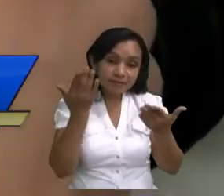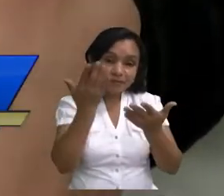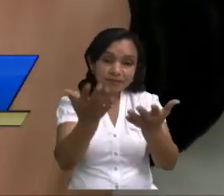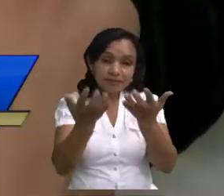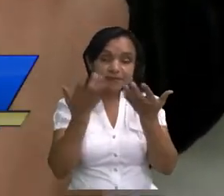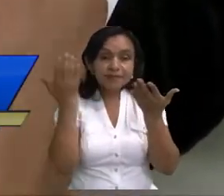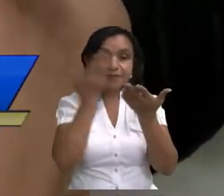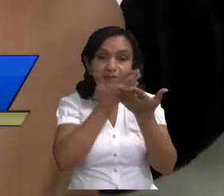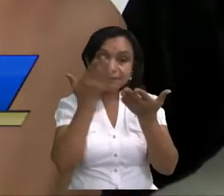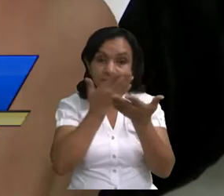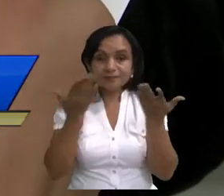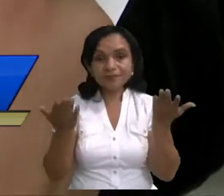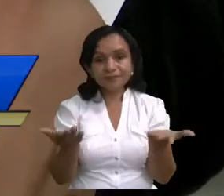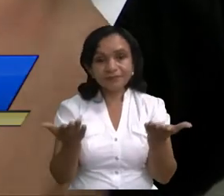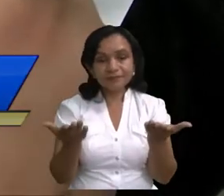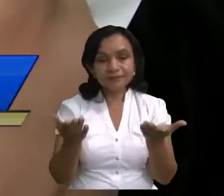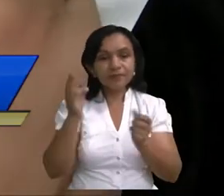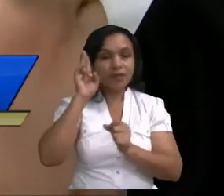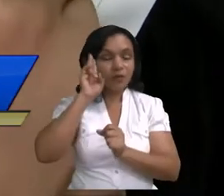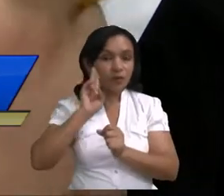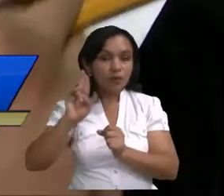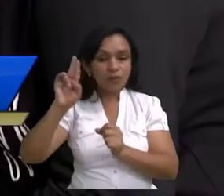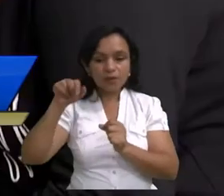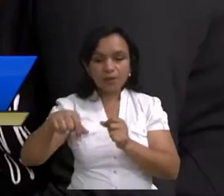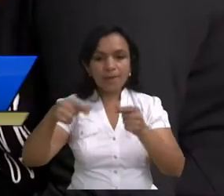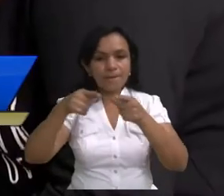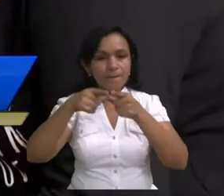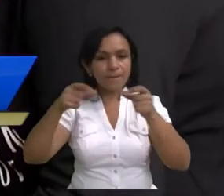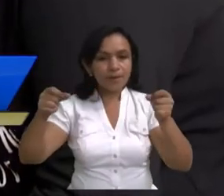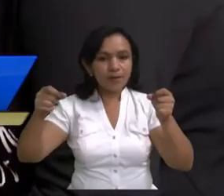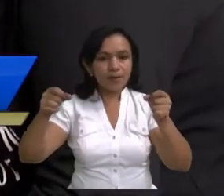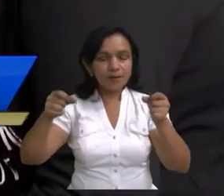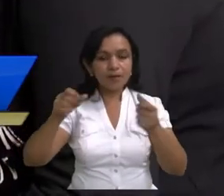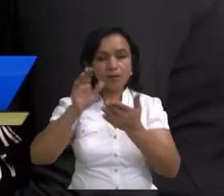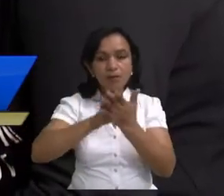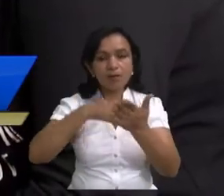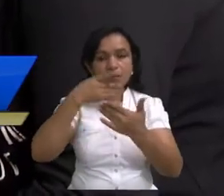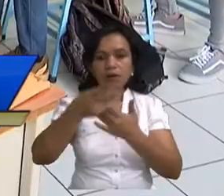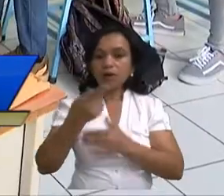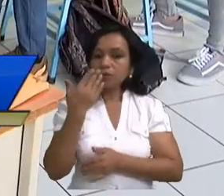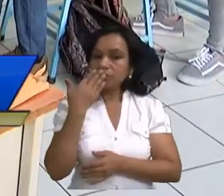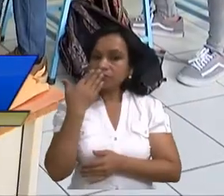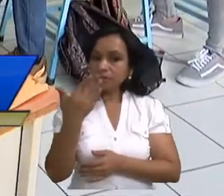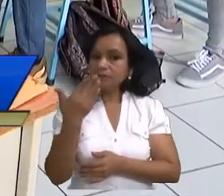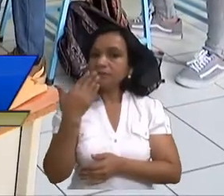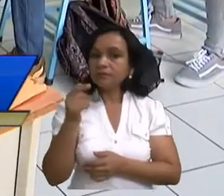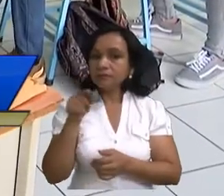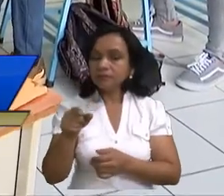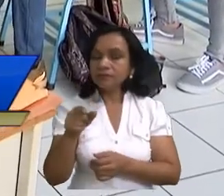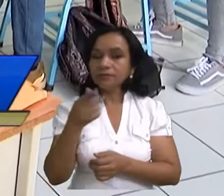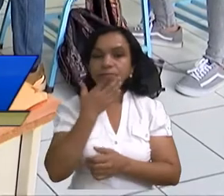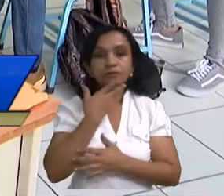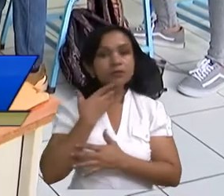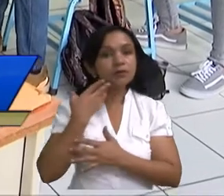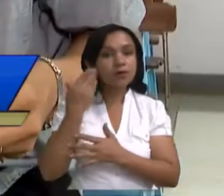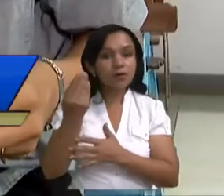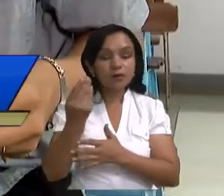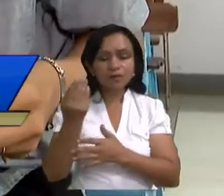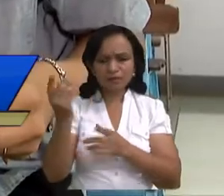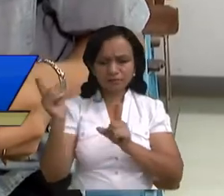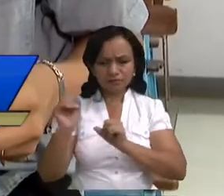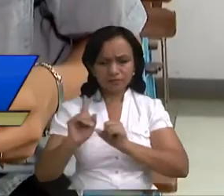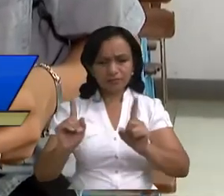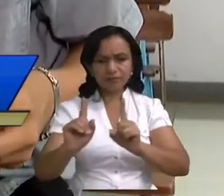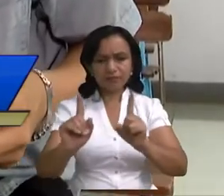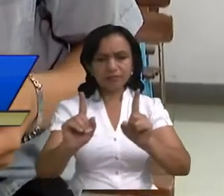nosotros hacemos en el caso concreto de la UNAM Managua de la calidad del programa, porque estos jóvenes han competido con todo.